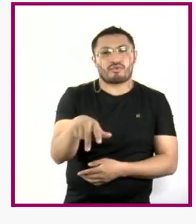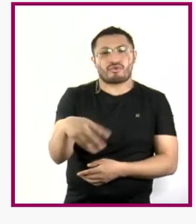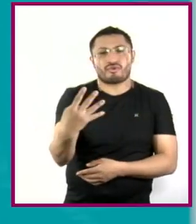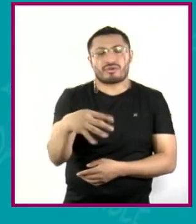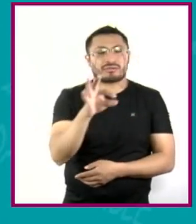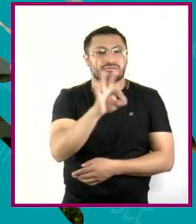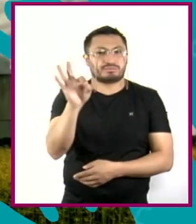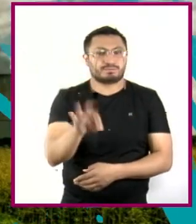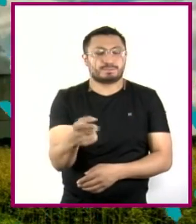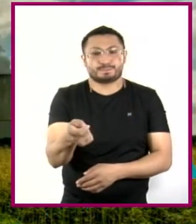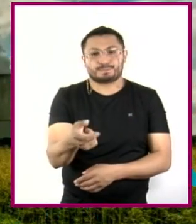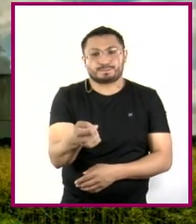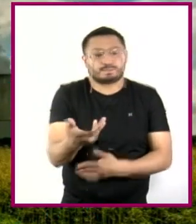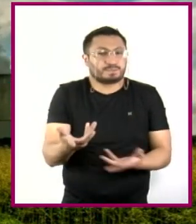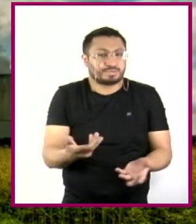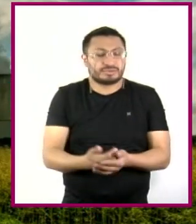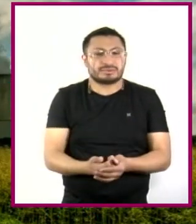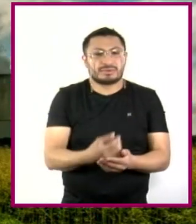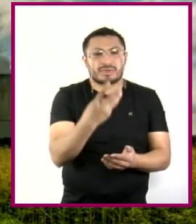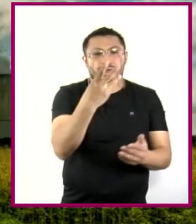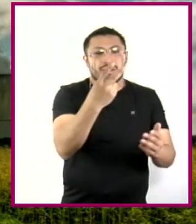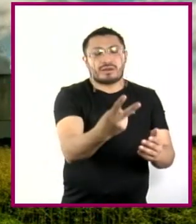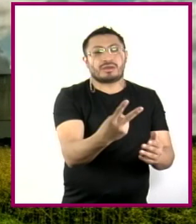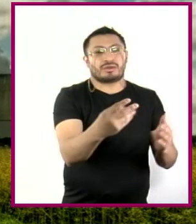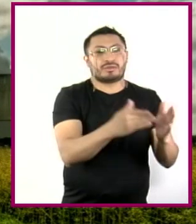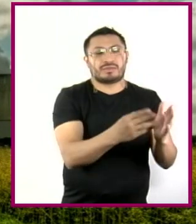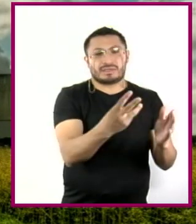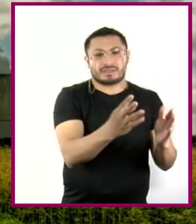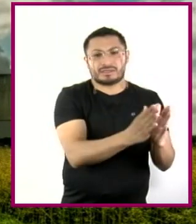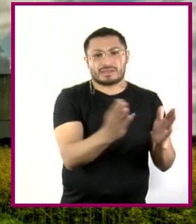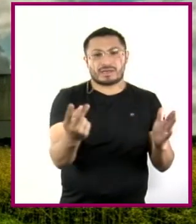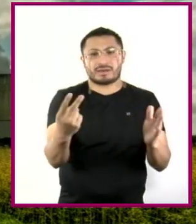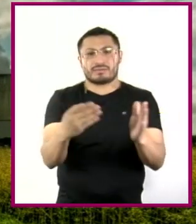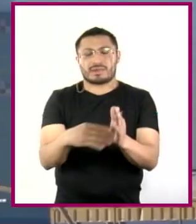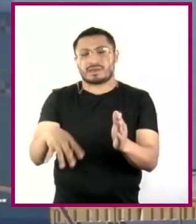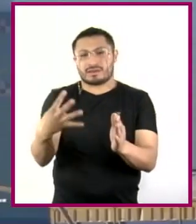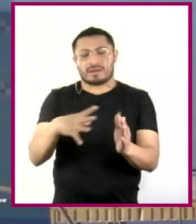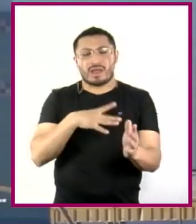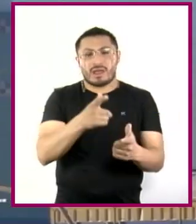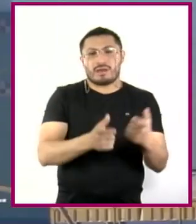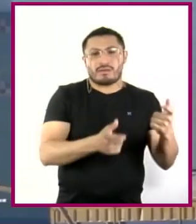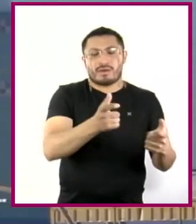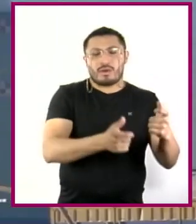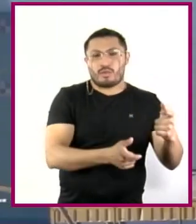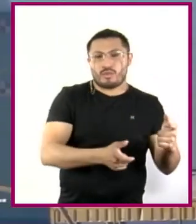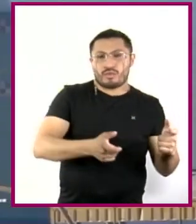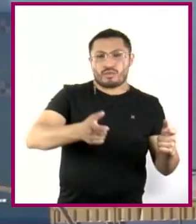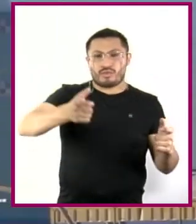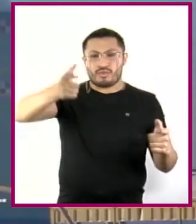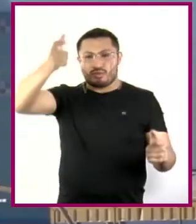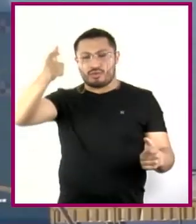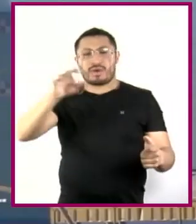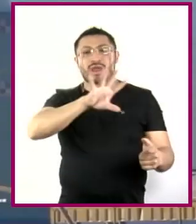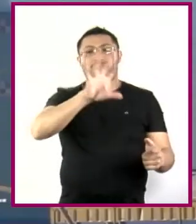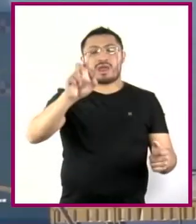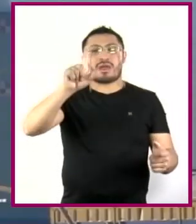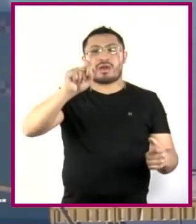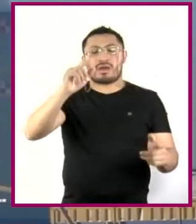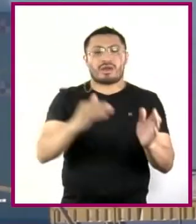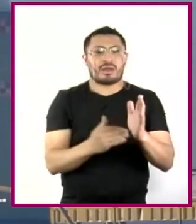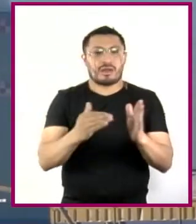3.14%. Entre 2003 y 2014, los costos por degradación ascendieron a 520 millones de